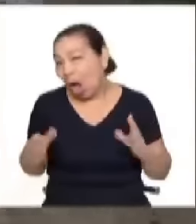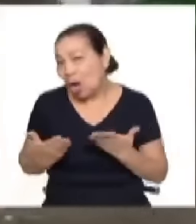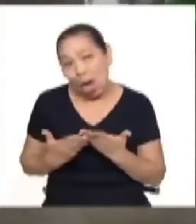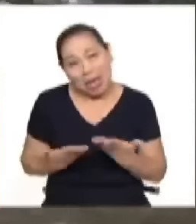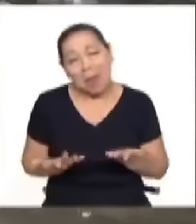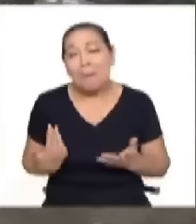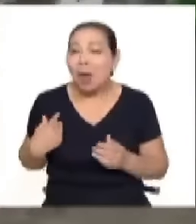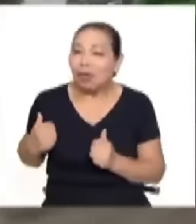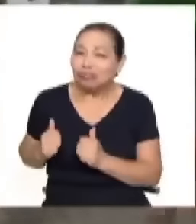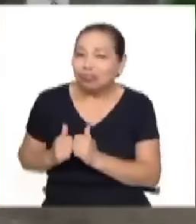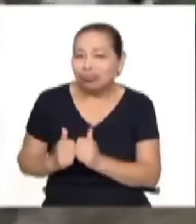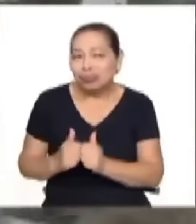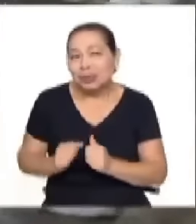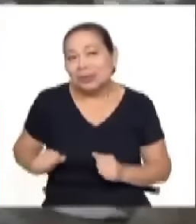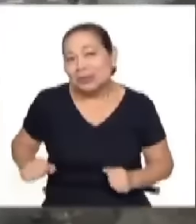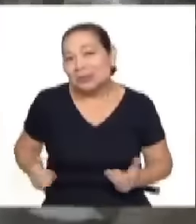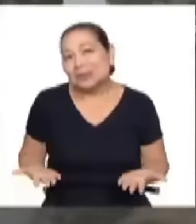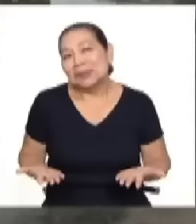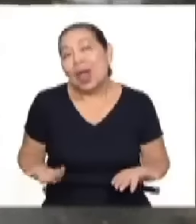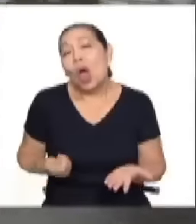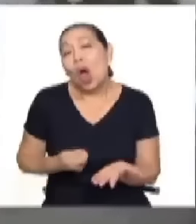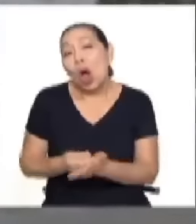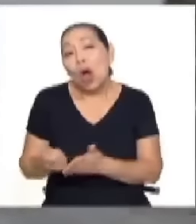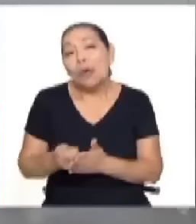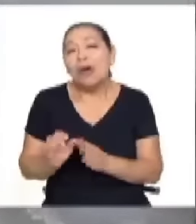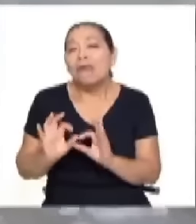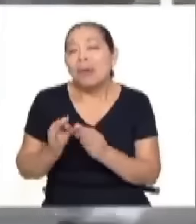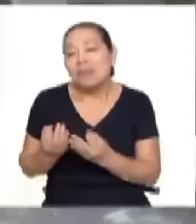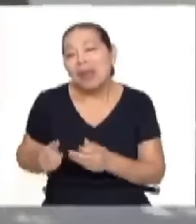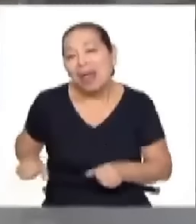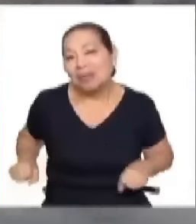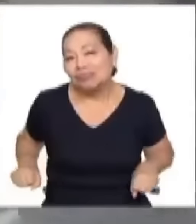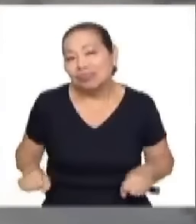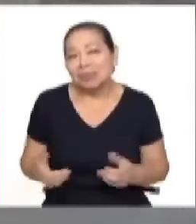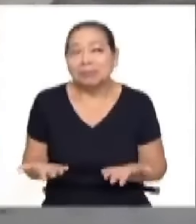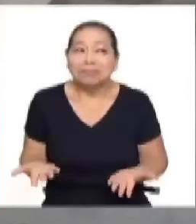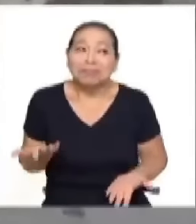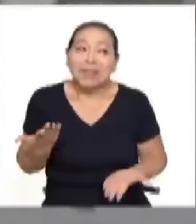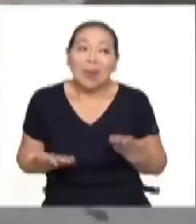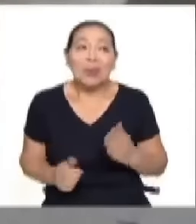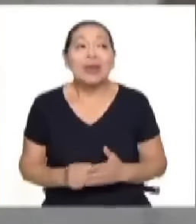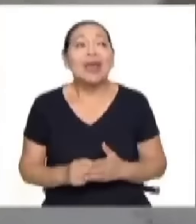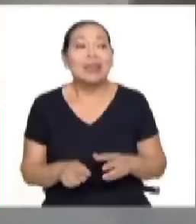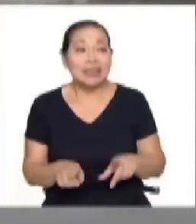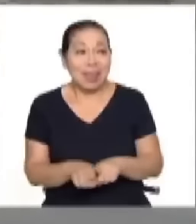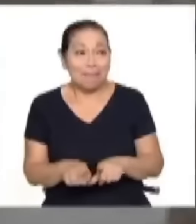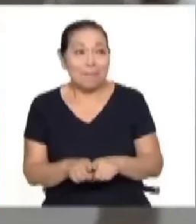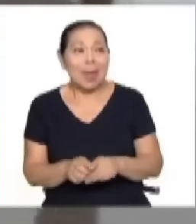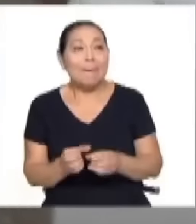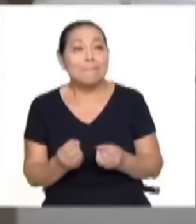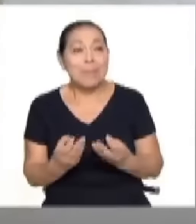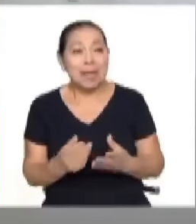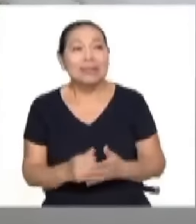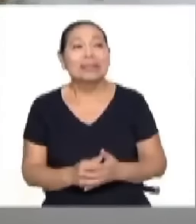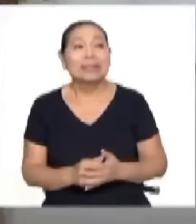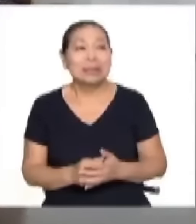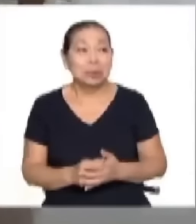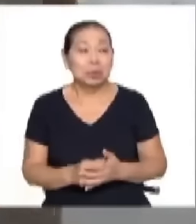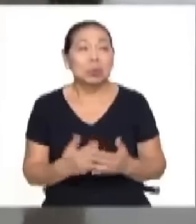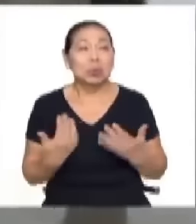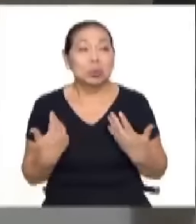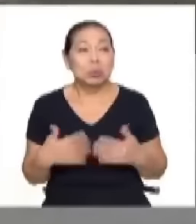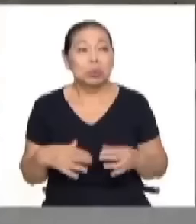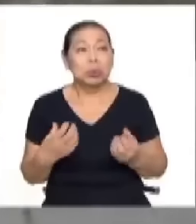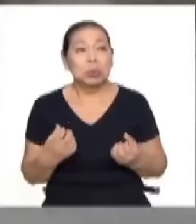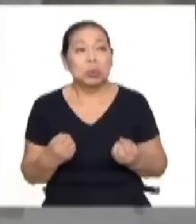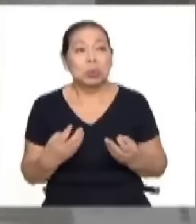aprovecha como para poder hacer una compra en familia, ¿no? Lo que está generando también gran